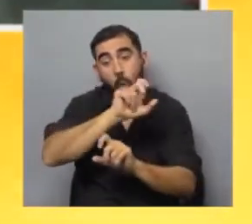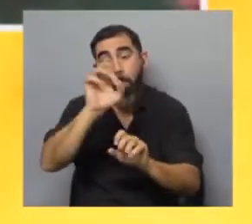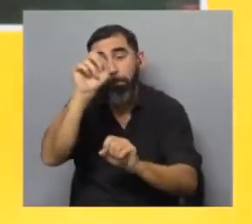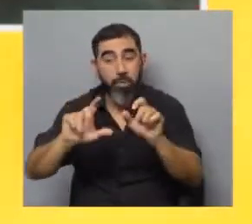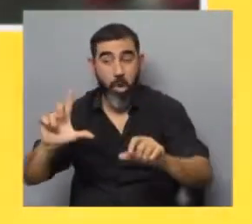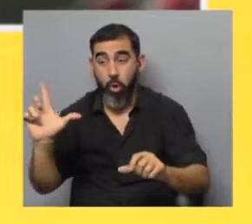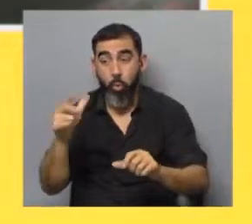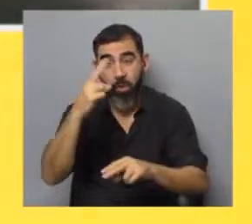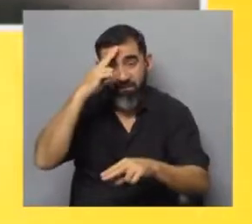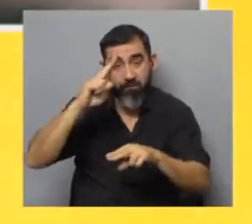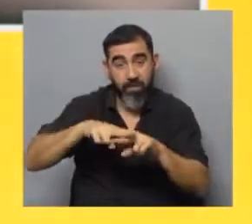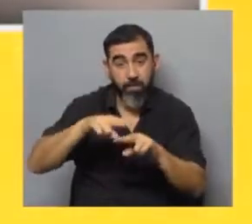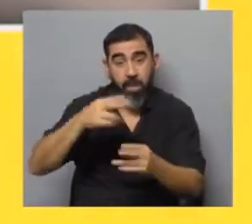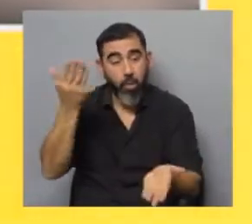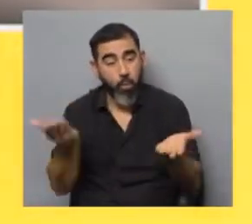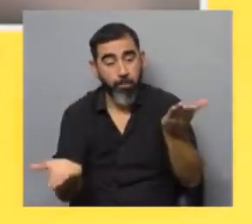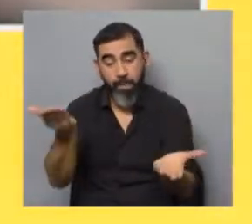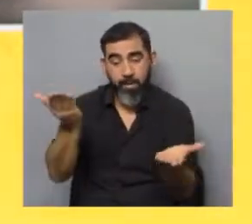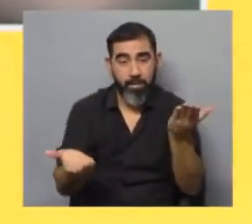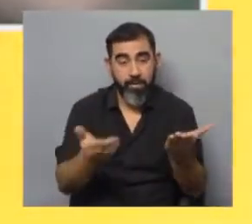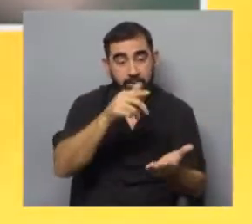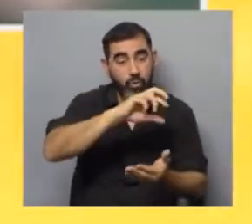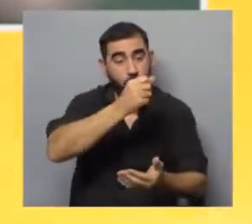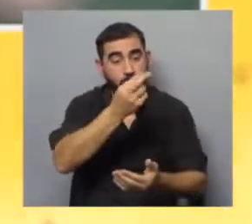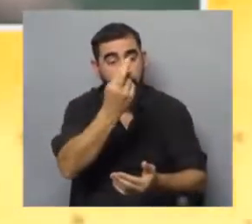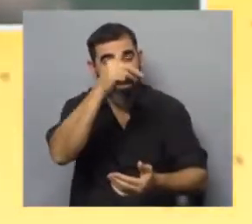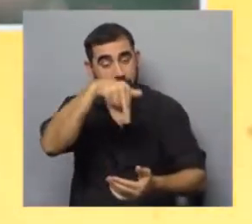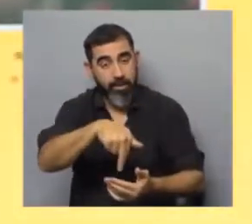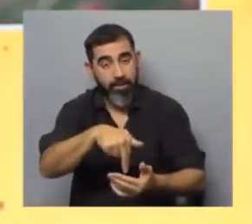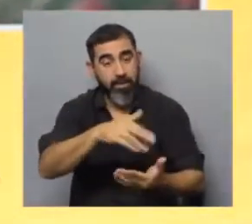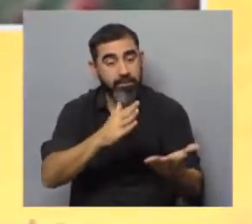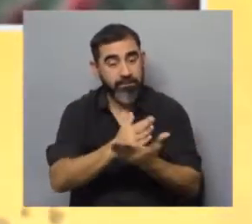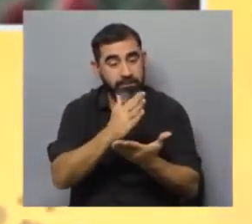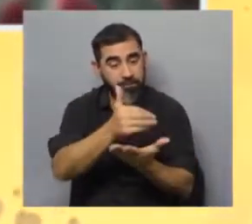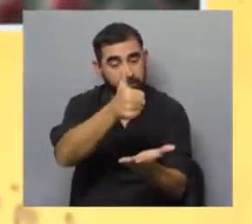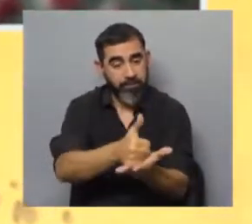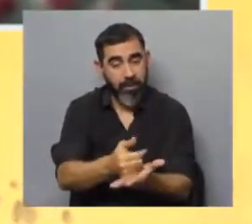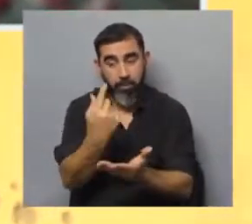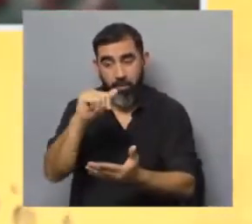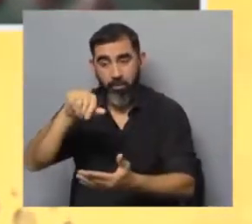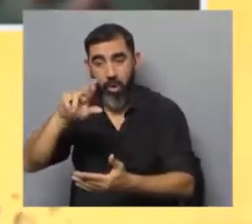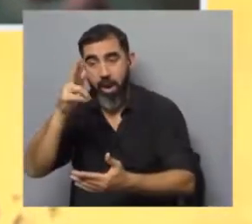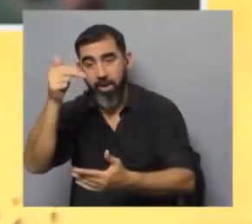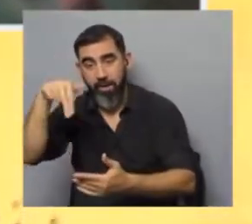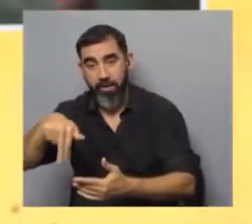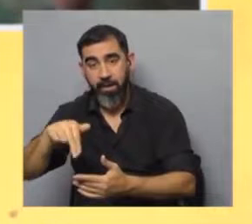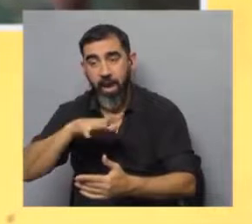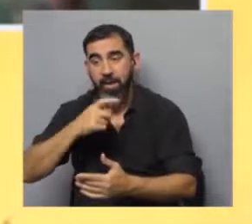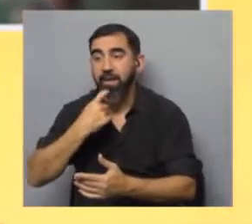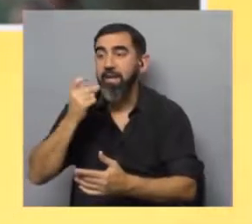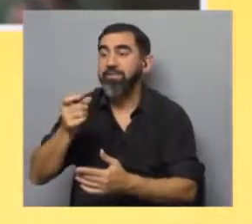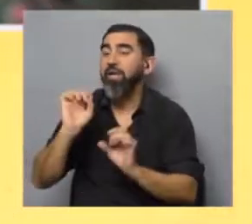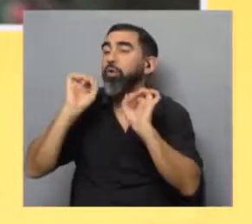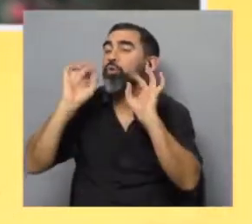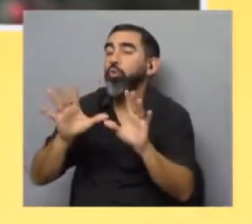tengan esa enfermedad como control y decir, estos ARNs están siempre, pero estos ARNs están en la sangre solo